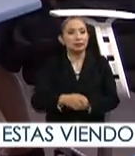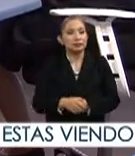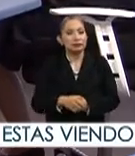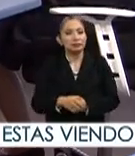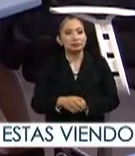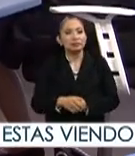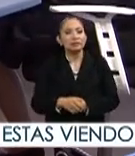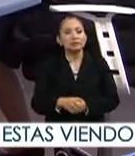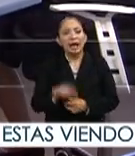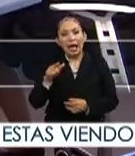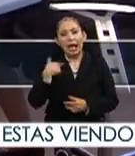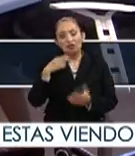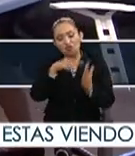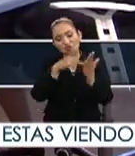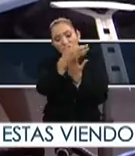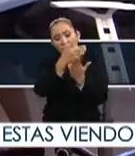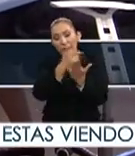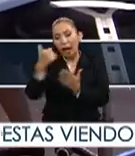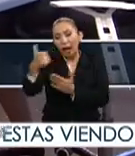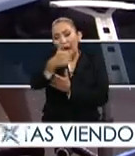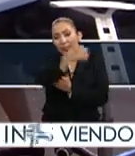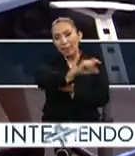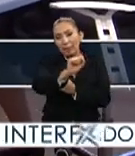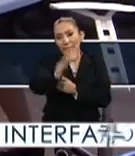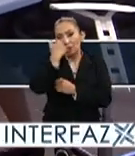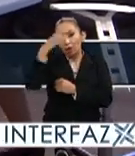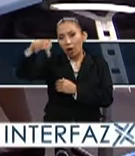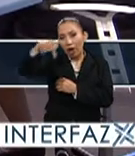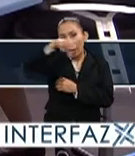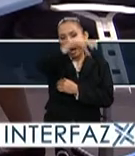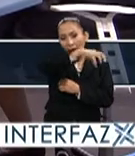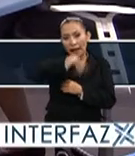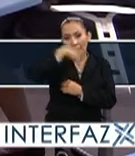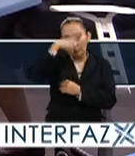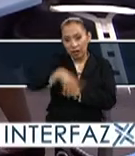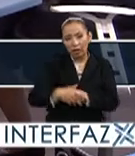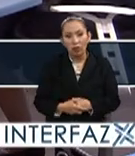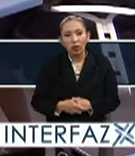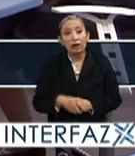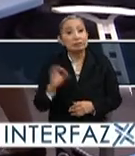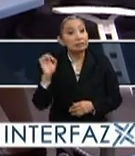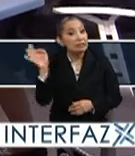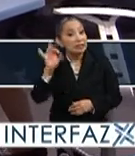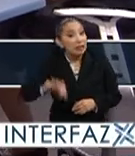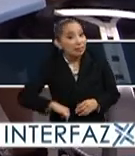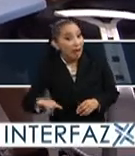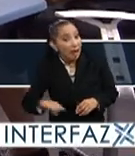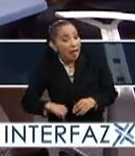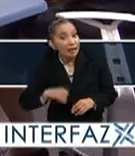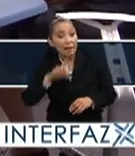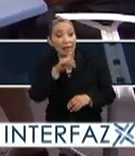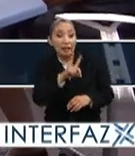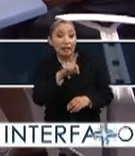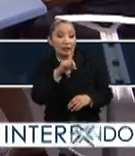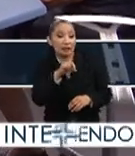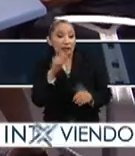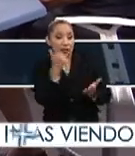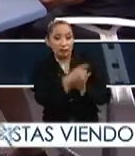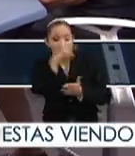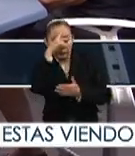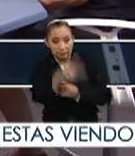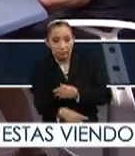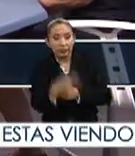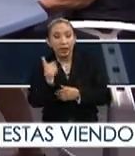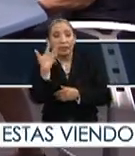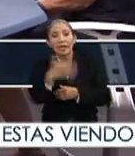y están los lineamientos para cada una de las 20 escuelas que tenemos en la República. Si están interesados en el Instituto Federal,